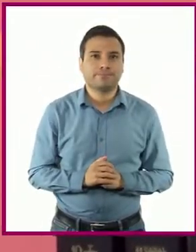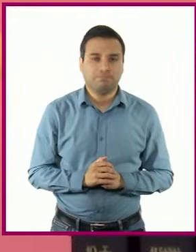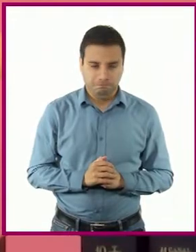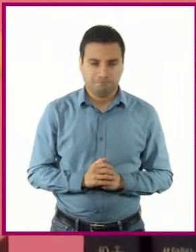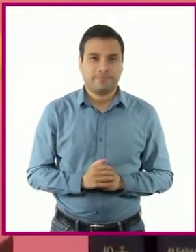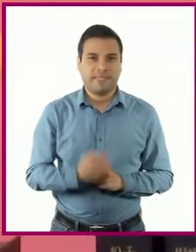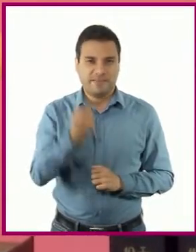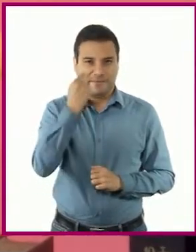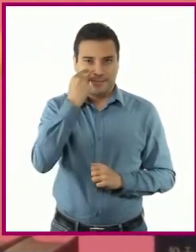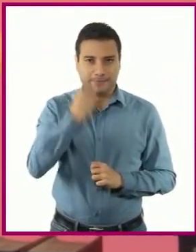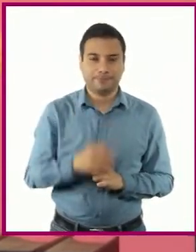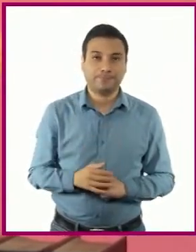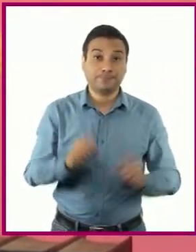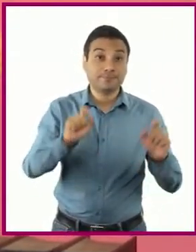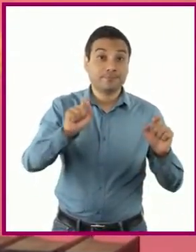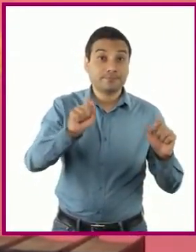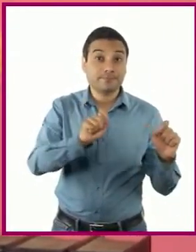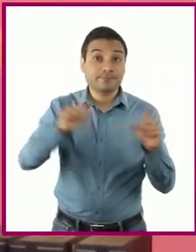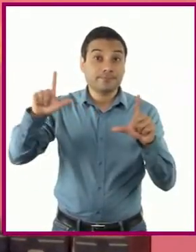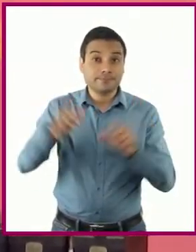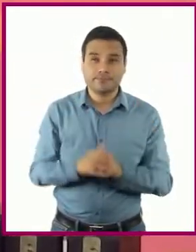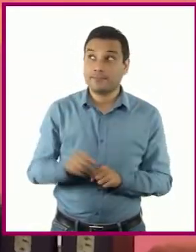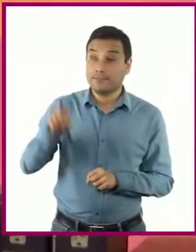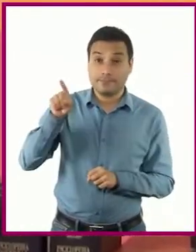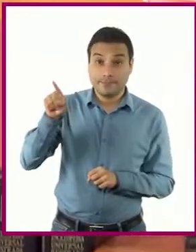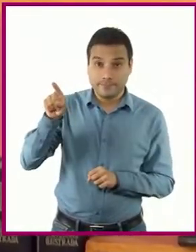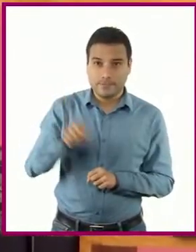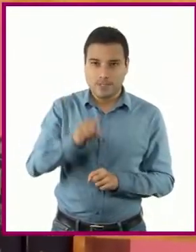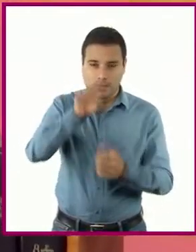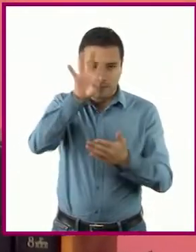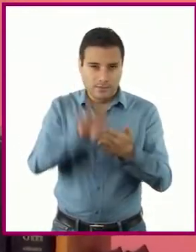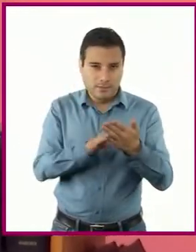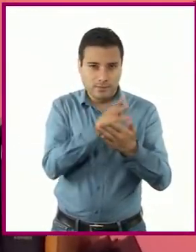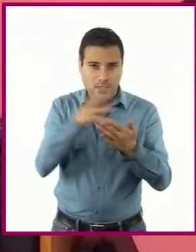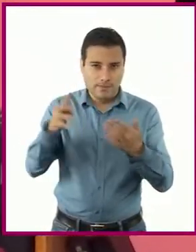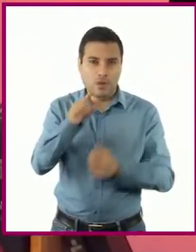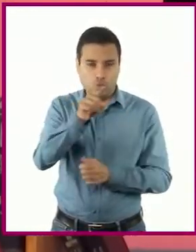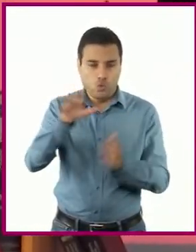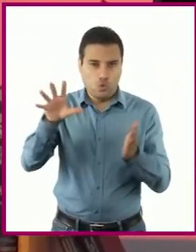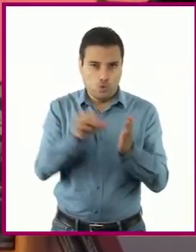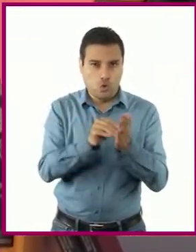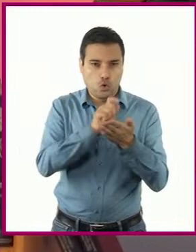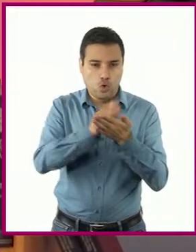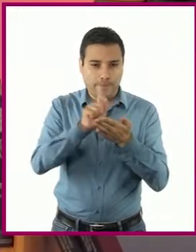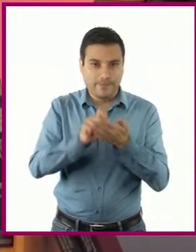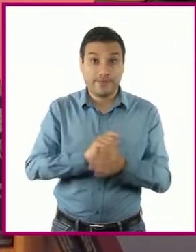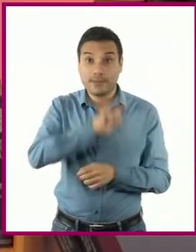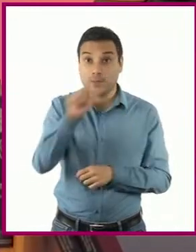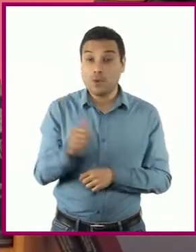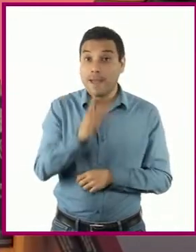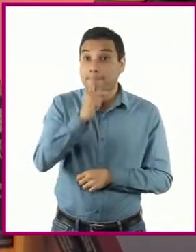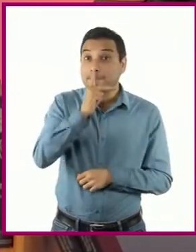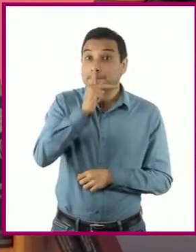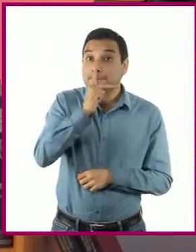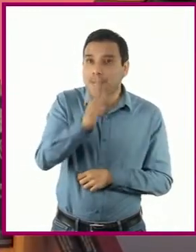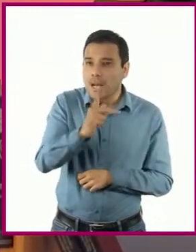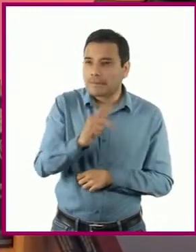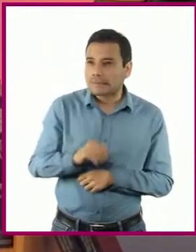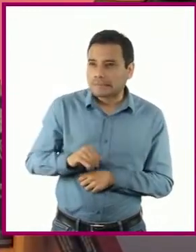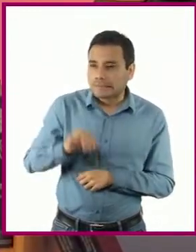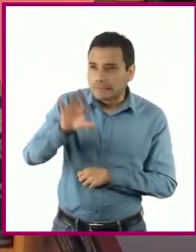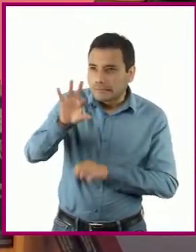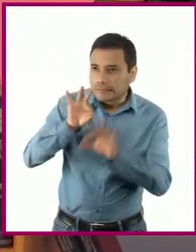Revisen y copien en su cuaderno la siguiente tabla comparativa y luego anoten palabras de la lectura que llamen su